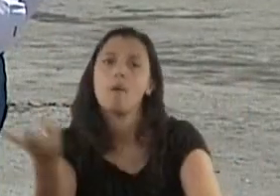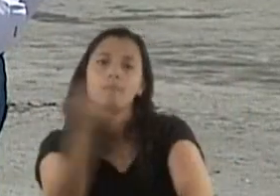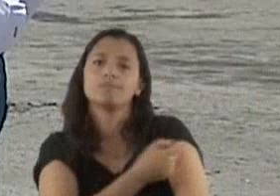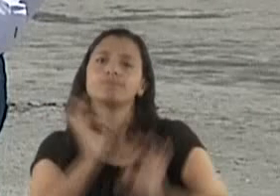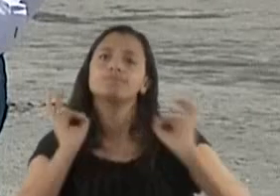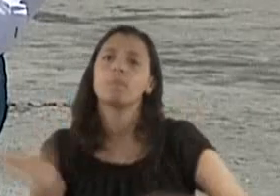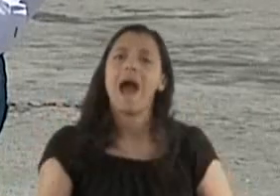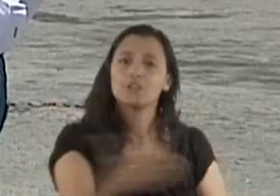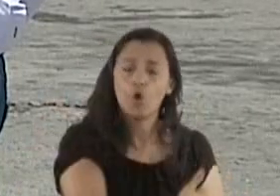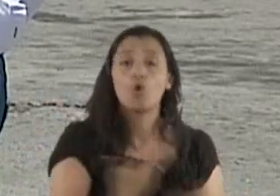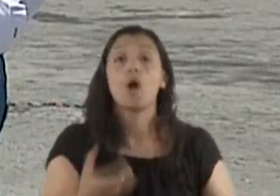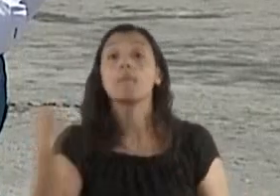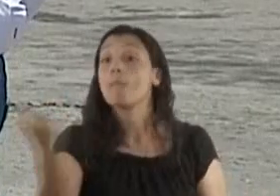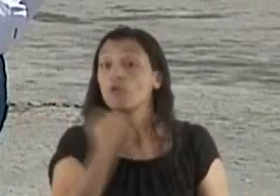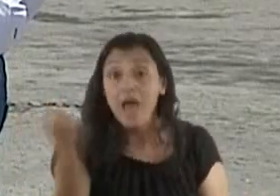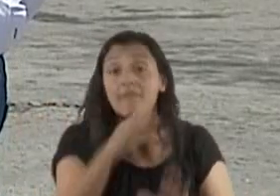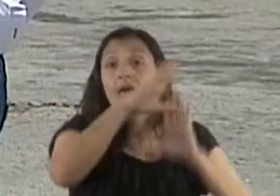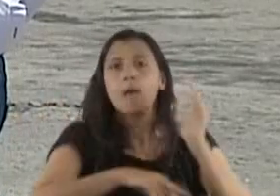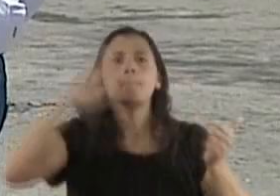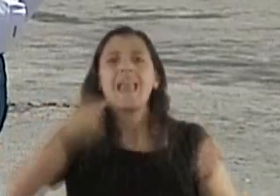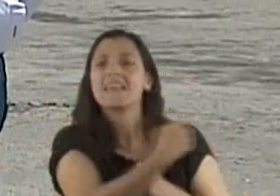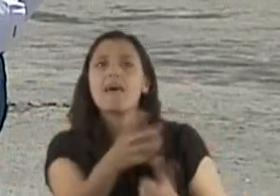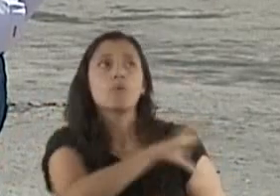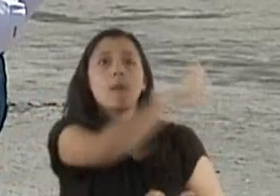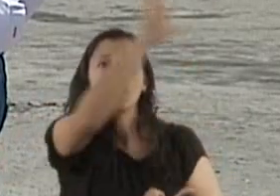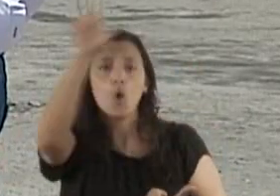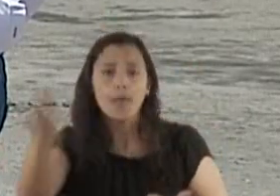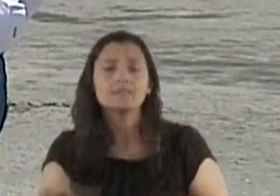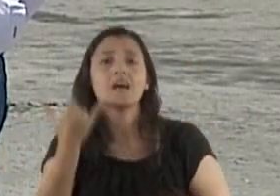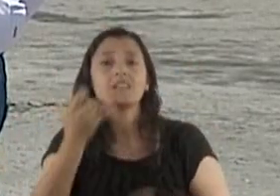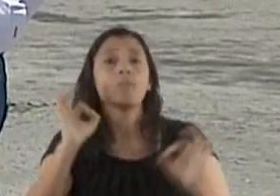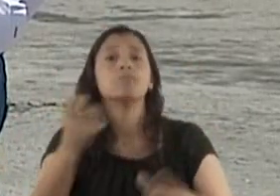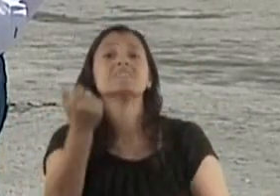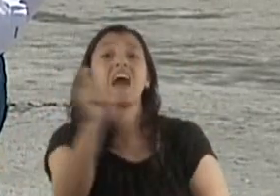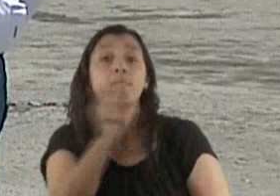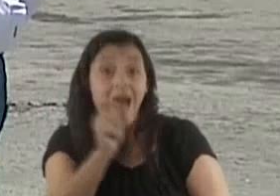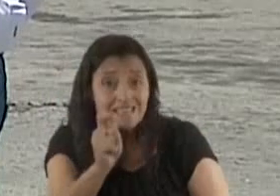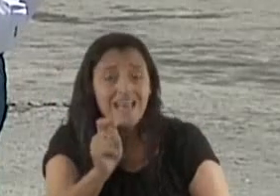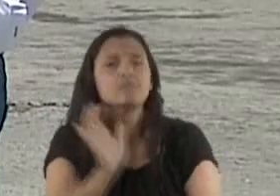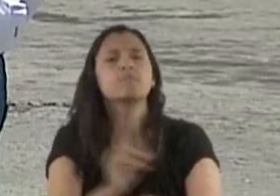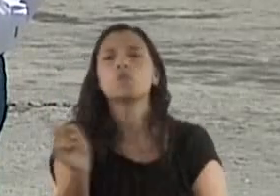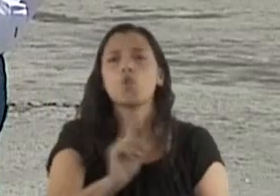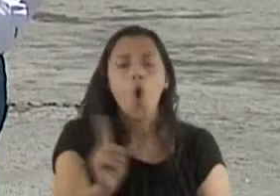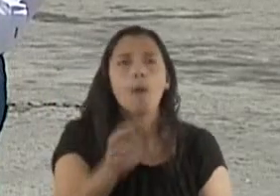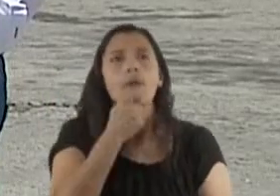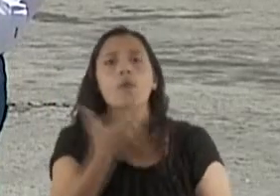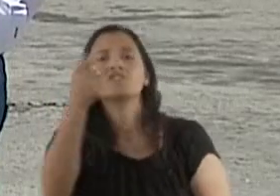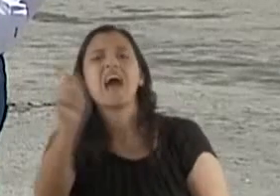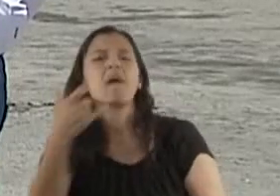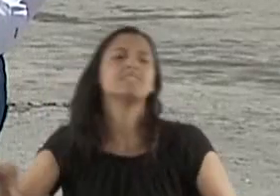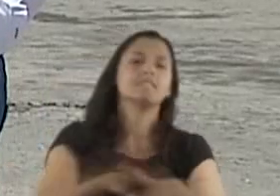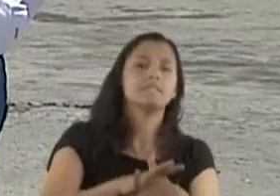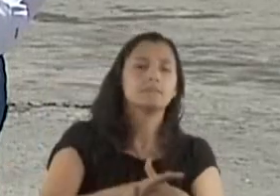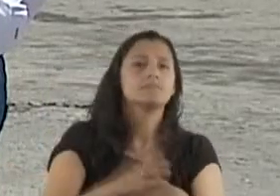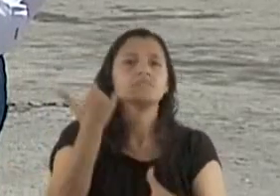en función de los planes provinciales en función de haber cumplido al menos 6 meses eso no quiere decir que el sexto mes exacto